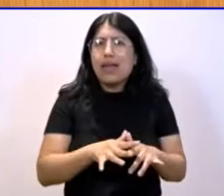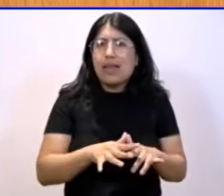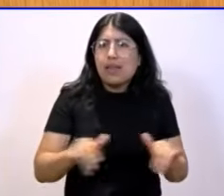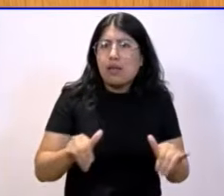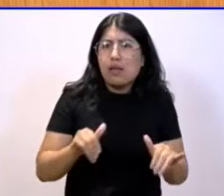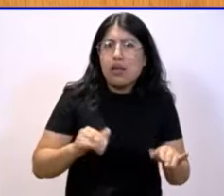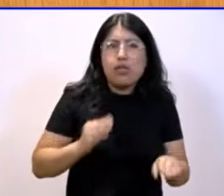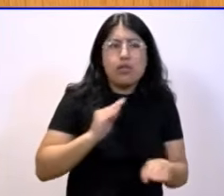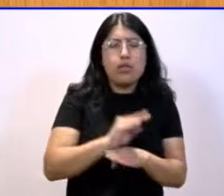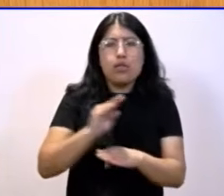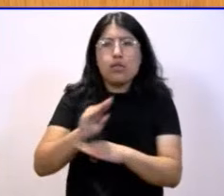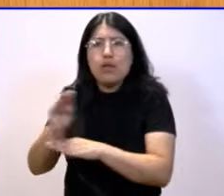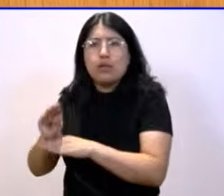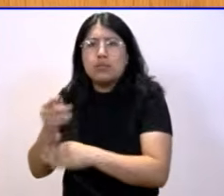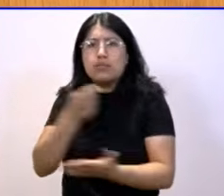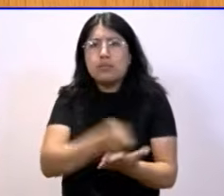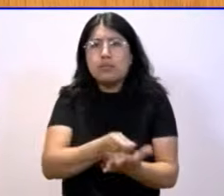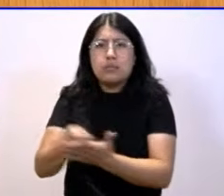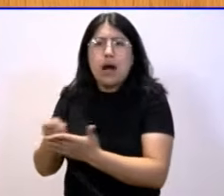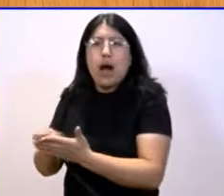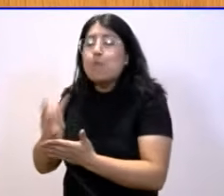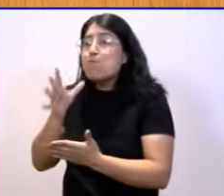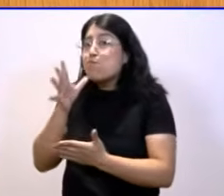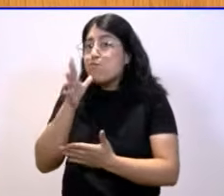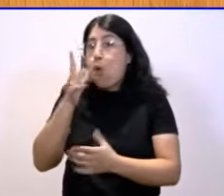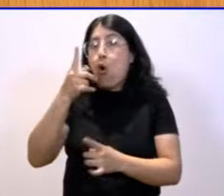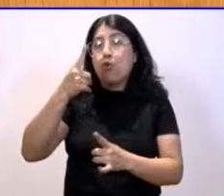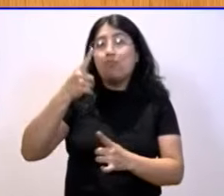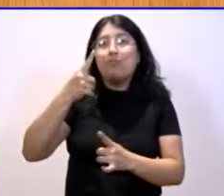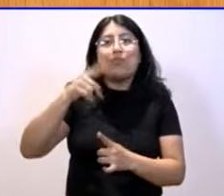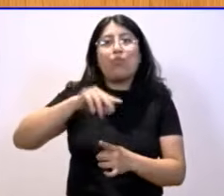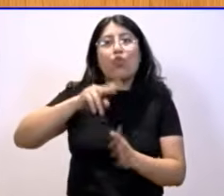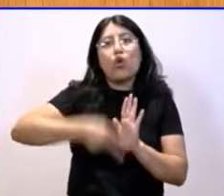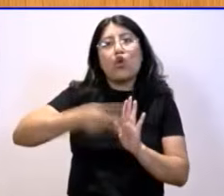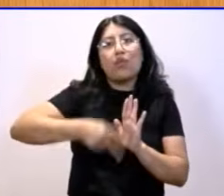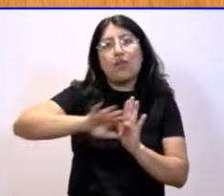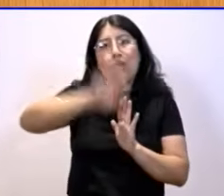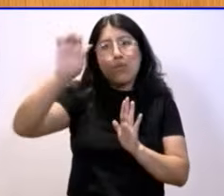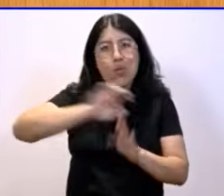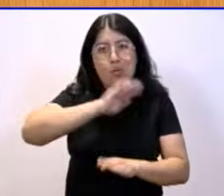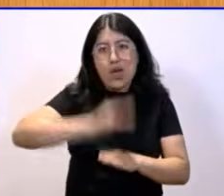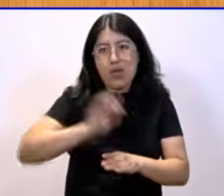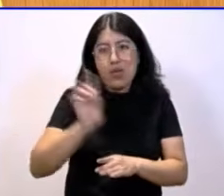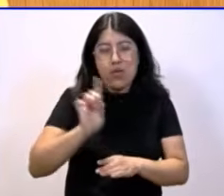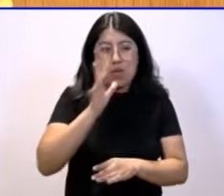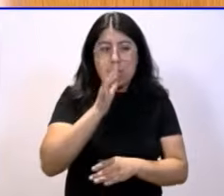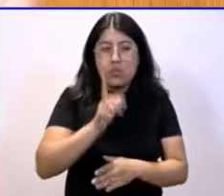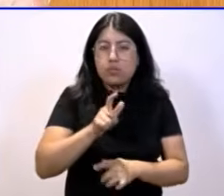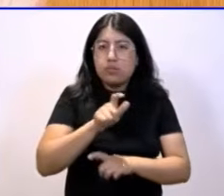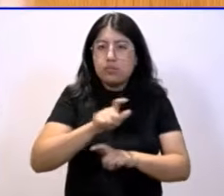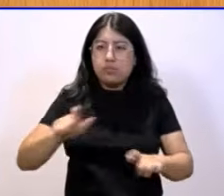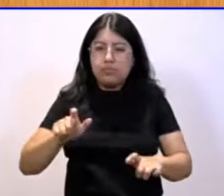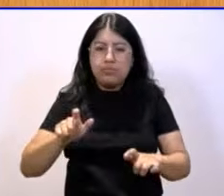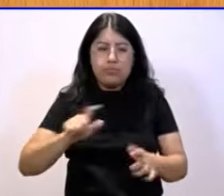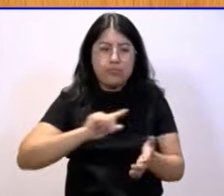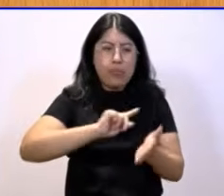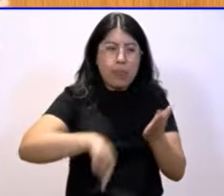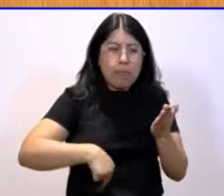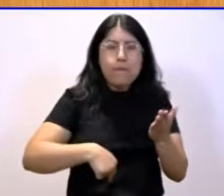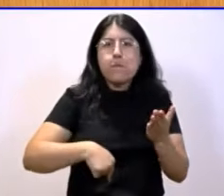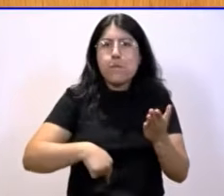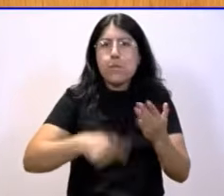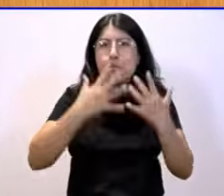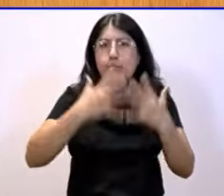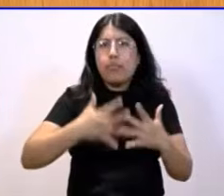normativa europea, pero además a trabajadores que un poco tiempo después vuelven a estar contratados por las propias administraciones públicas. ¿No